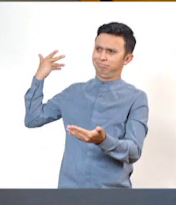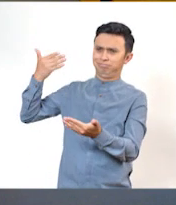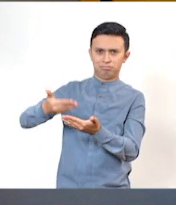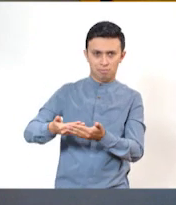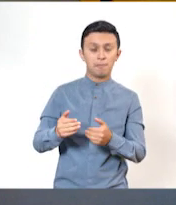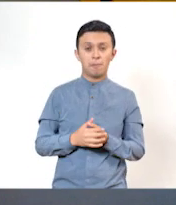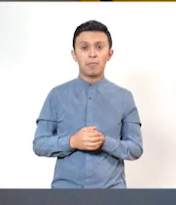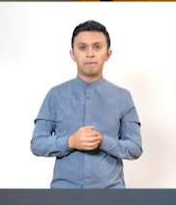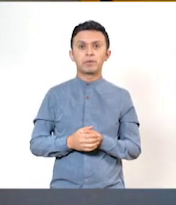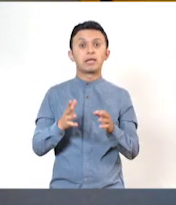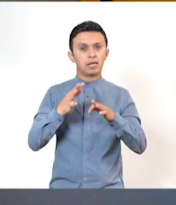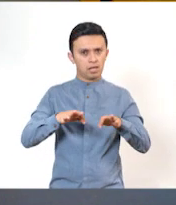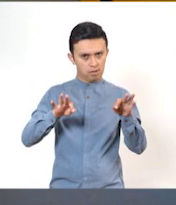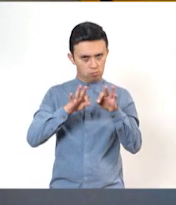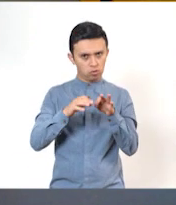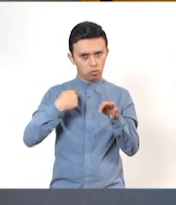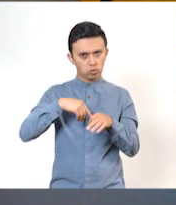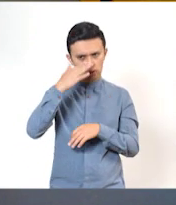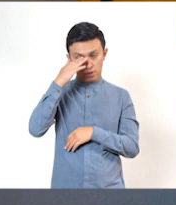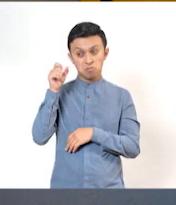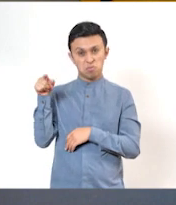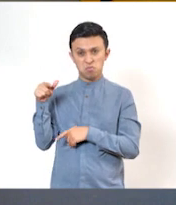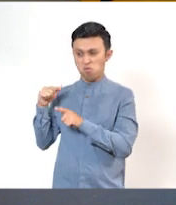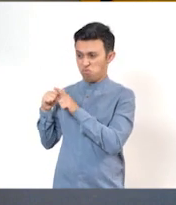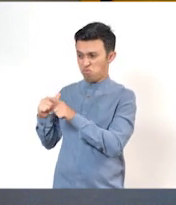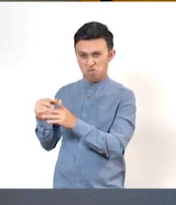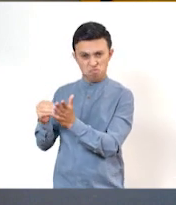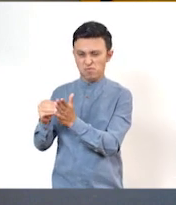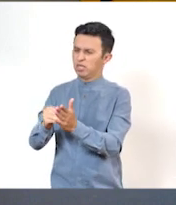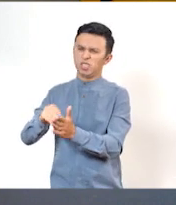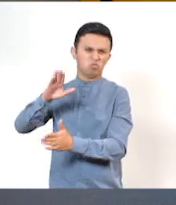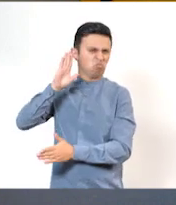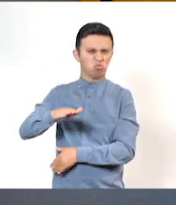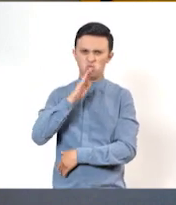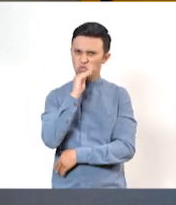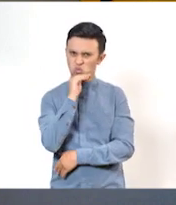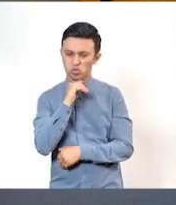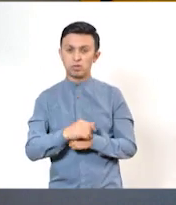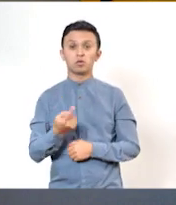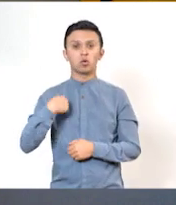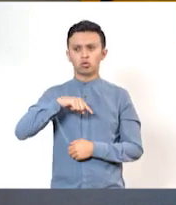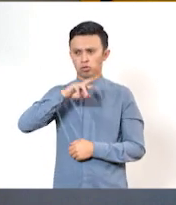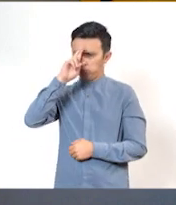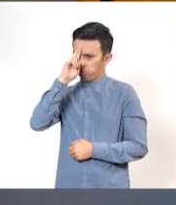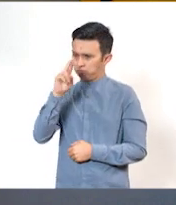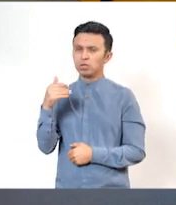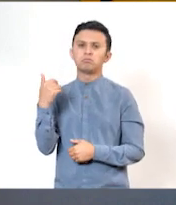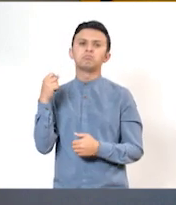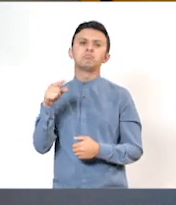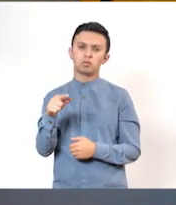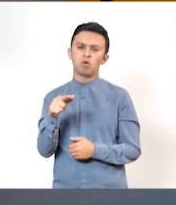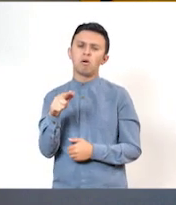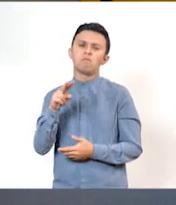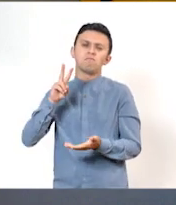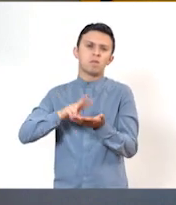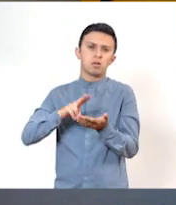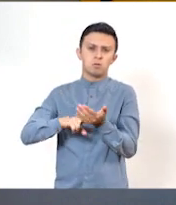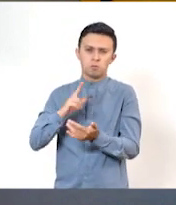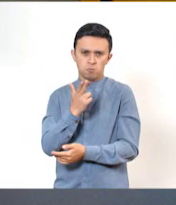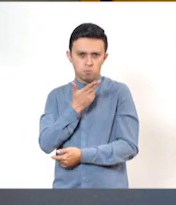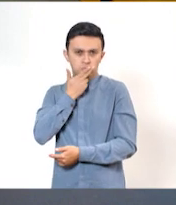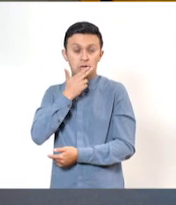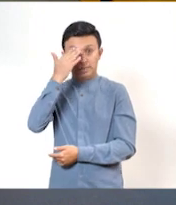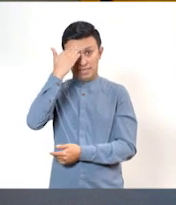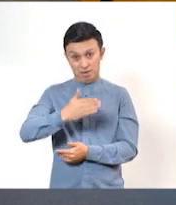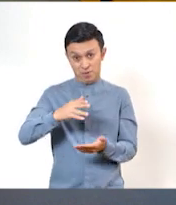saber y reconocer que ya no es posible continuar así. Debemos reconocerlas y, por supuesto, valorarlas. Así es,